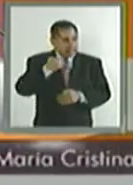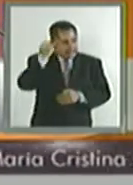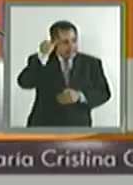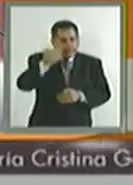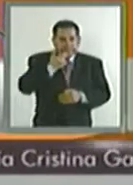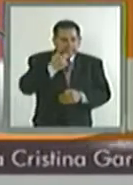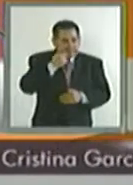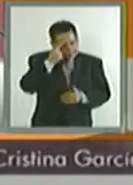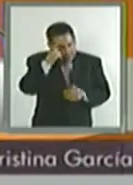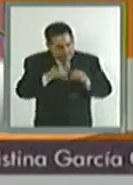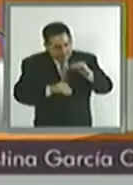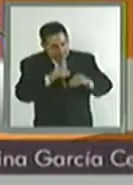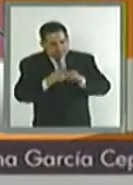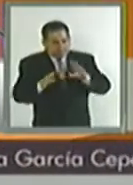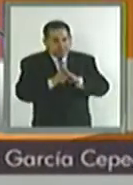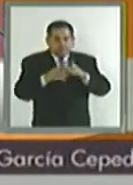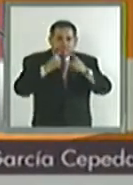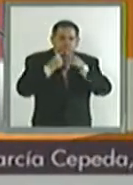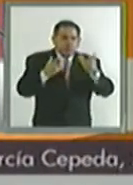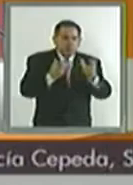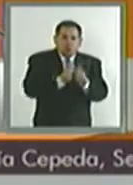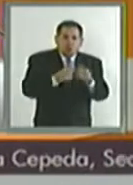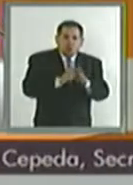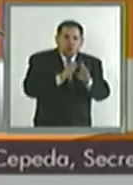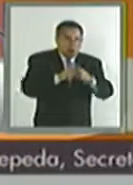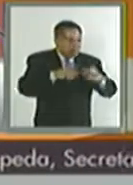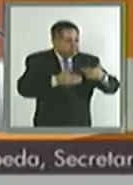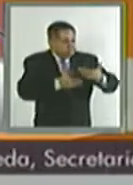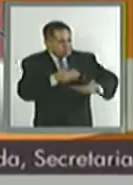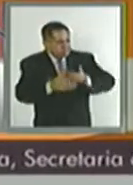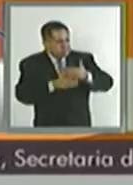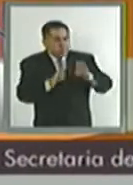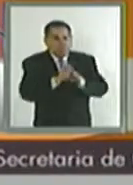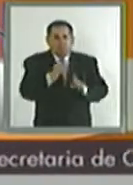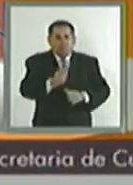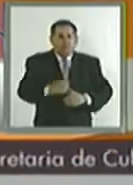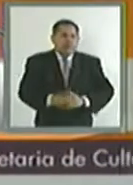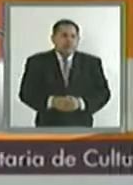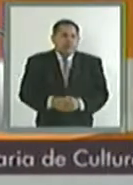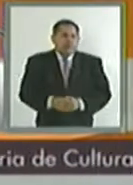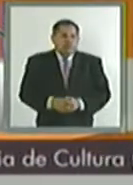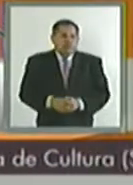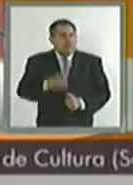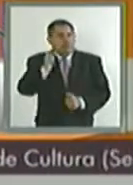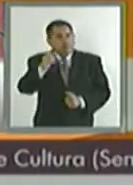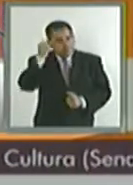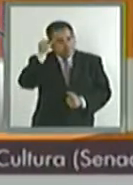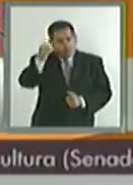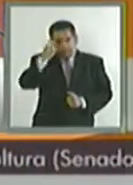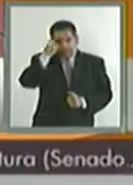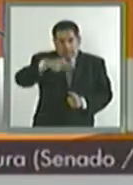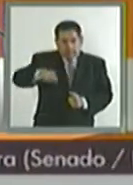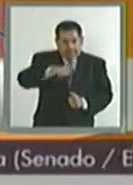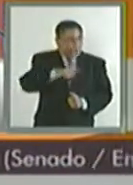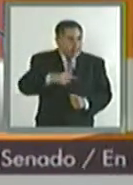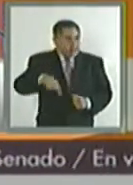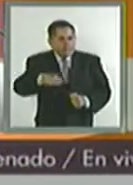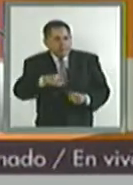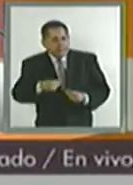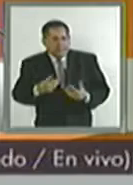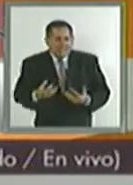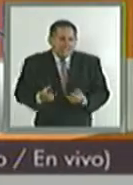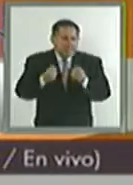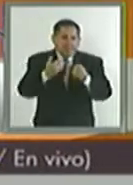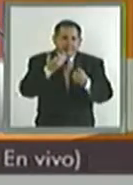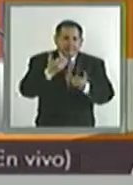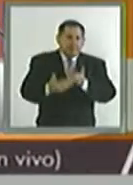sin duda a inhibir su consumo y disminuir los riesgos asociados a este. Se trata de salvar las vidas y de